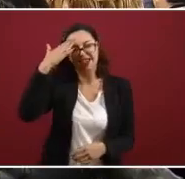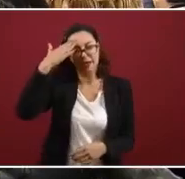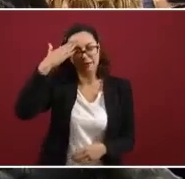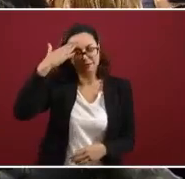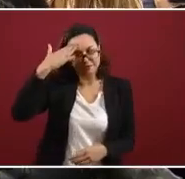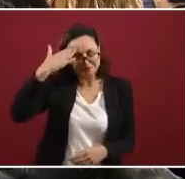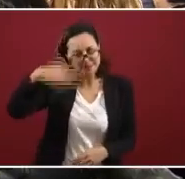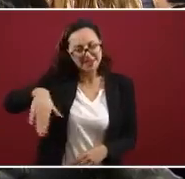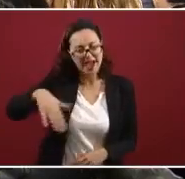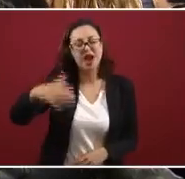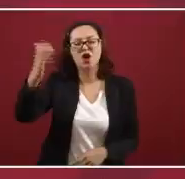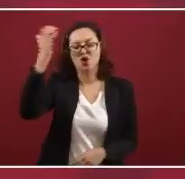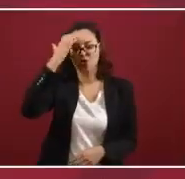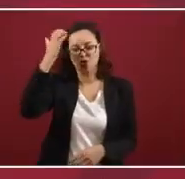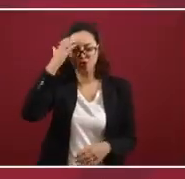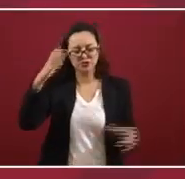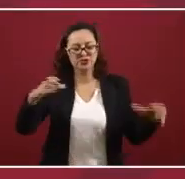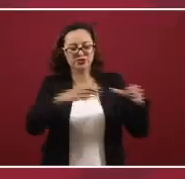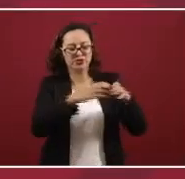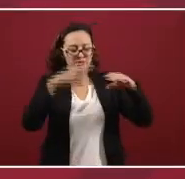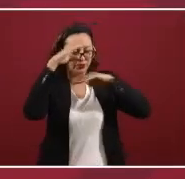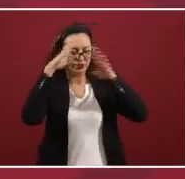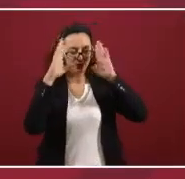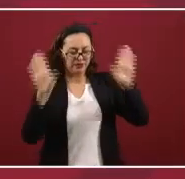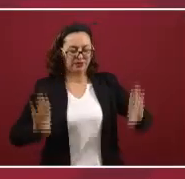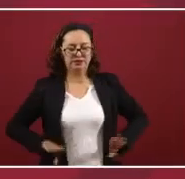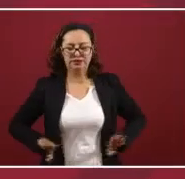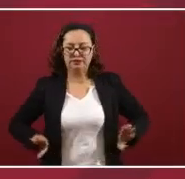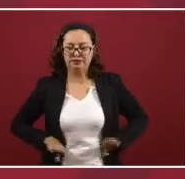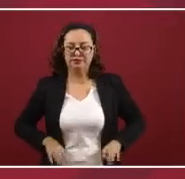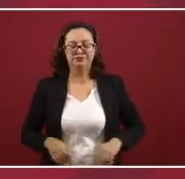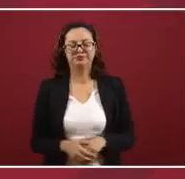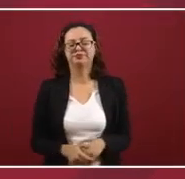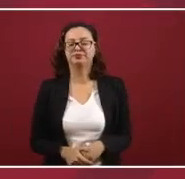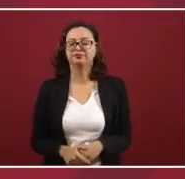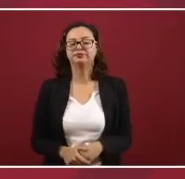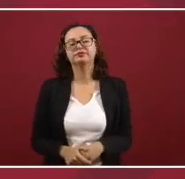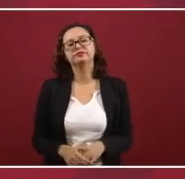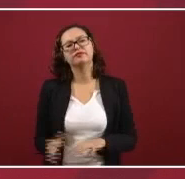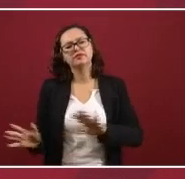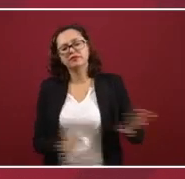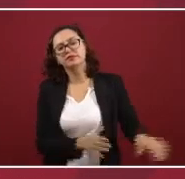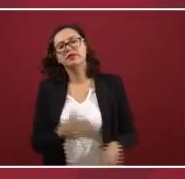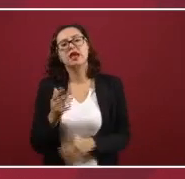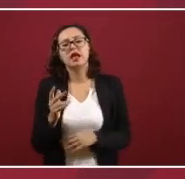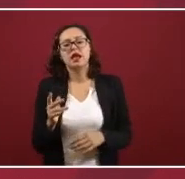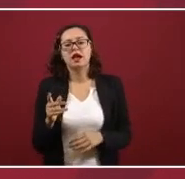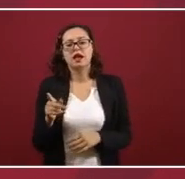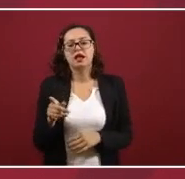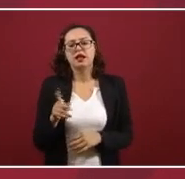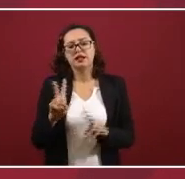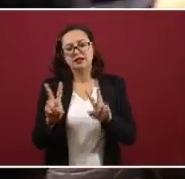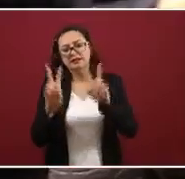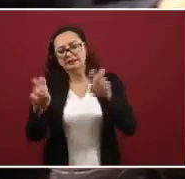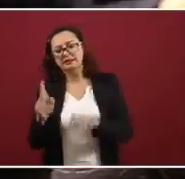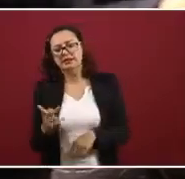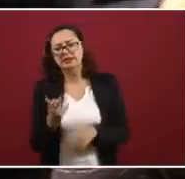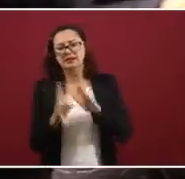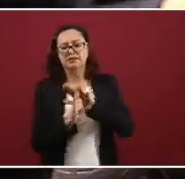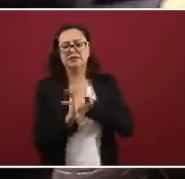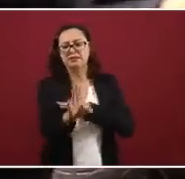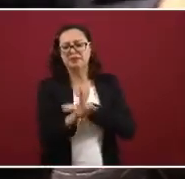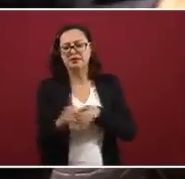y conozco muy bien a los conservadores. Señor, en materia de migración, en Estados Unidos, este anuncio